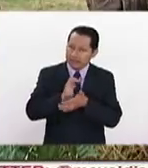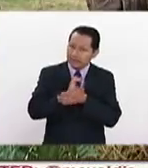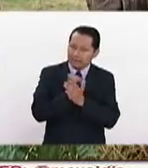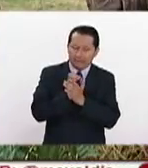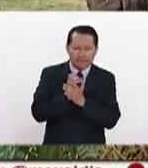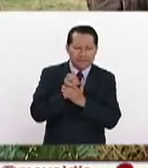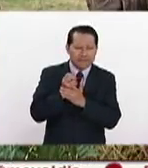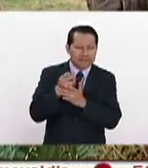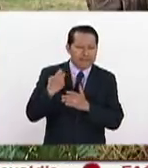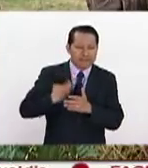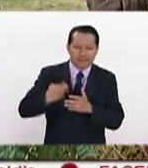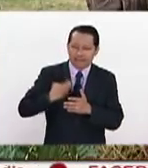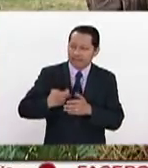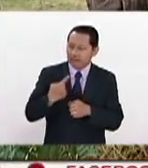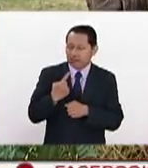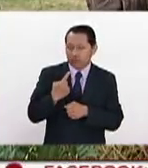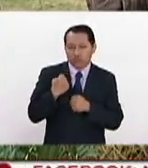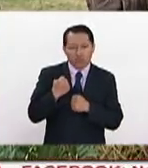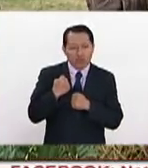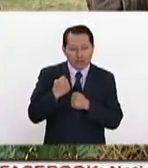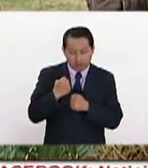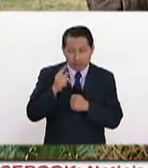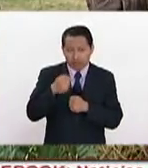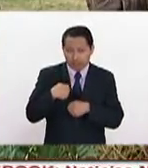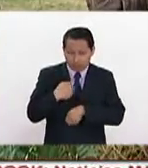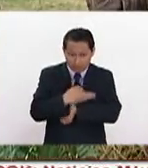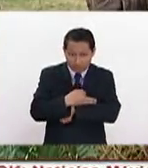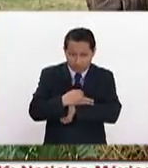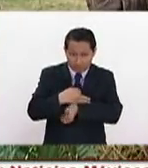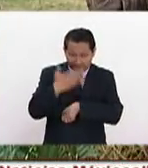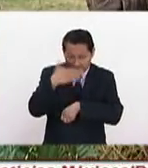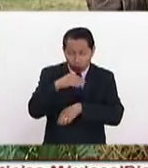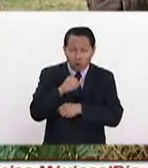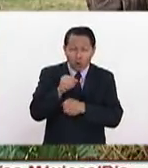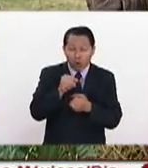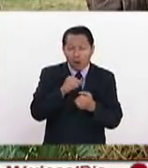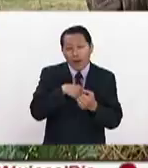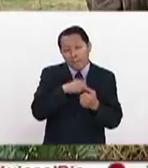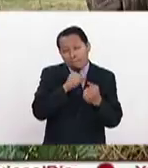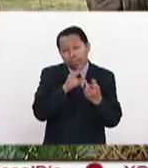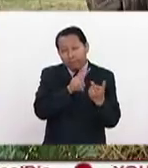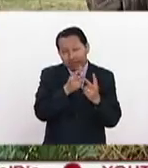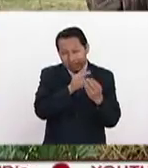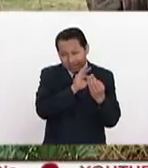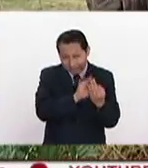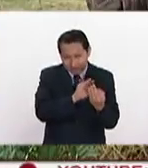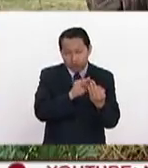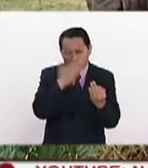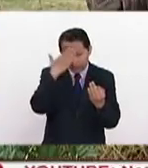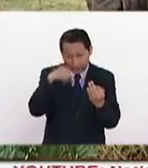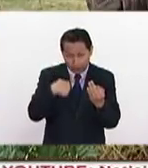que mata. Sí, que mi familia sepa, que mi vecino sepa que yo vivo con VIH,